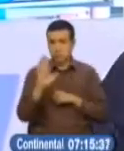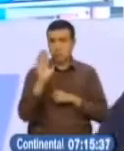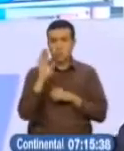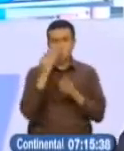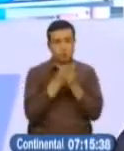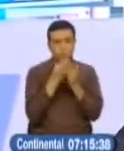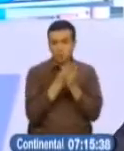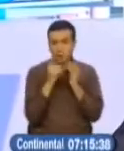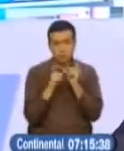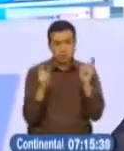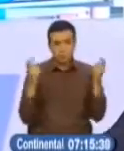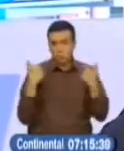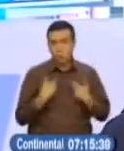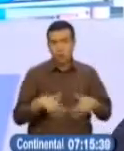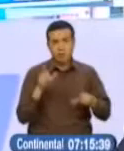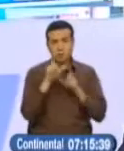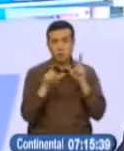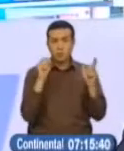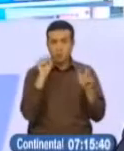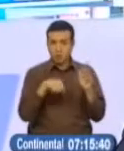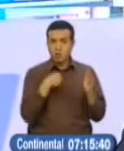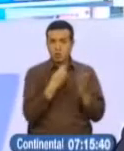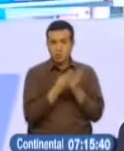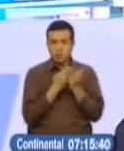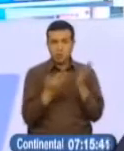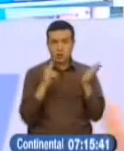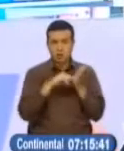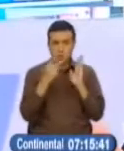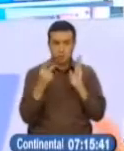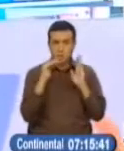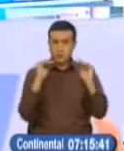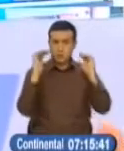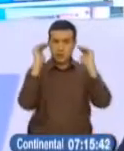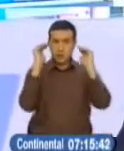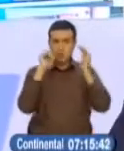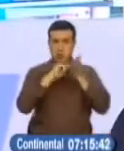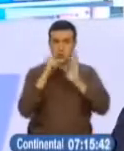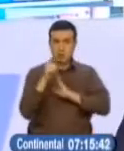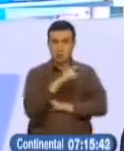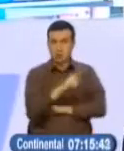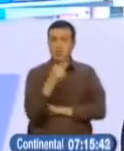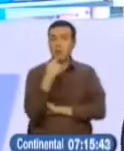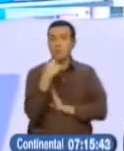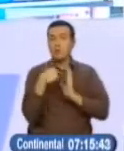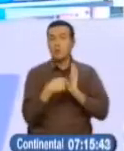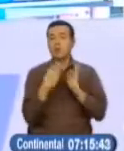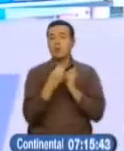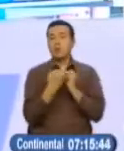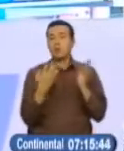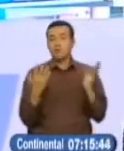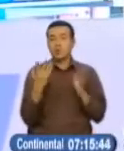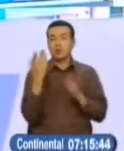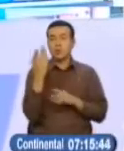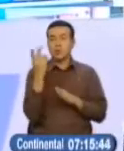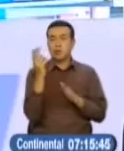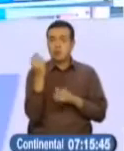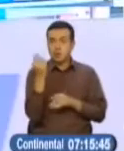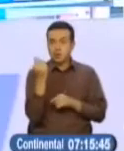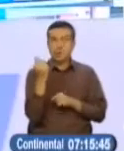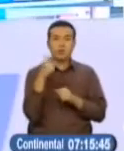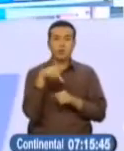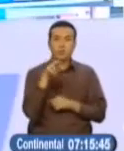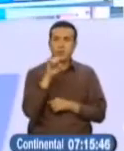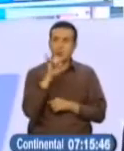poner el acceso de la tecnología, de lo más avanzado de la tecnología. Estamos hablando de dinero electrónico,